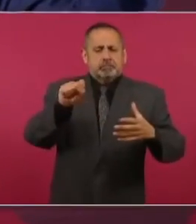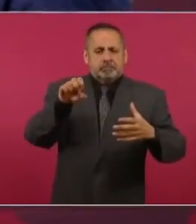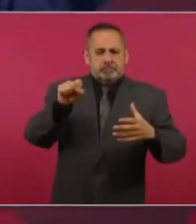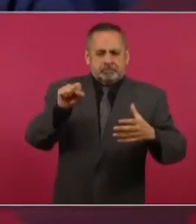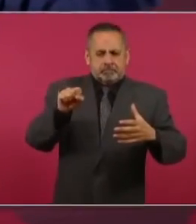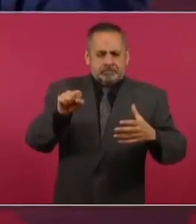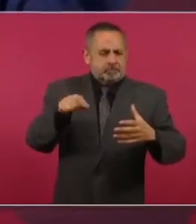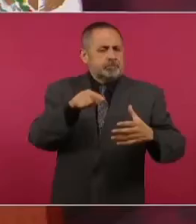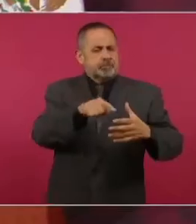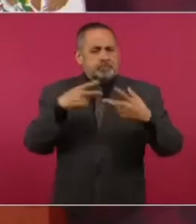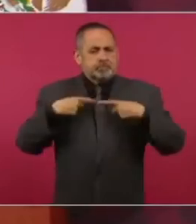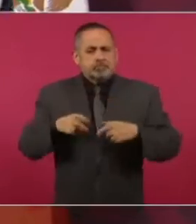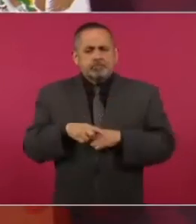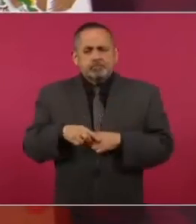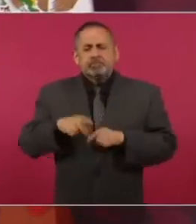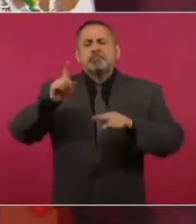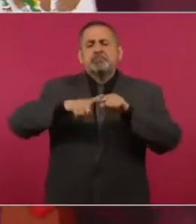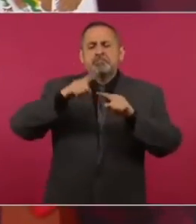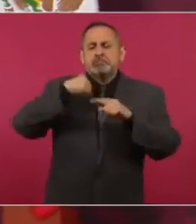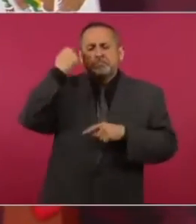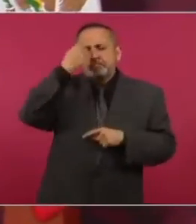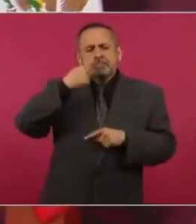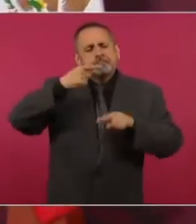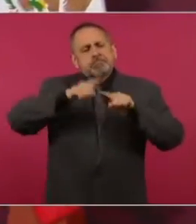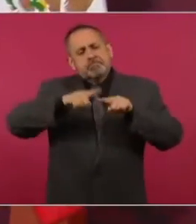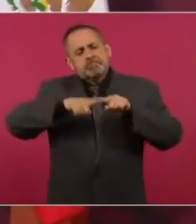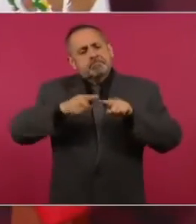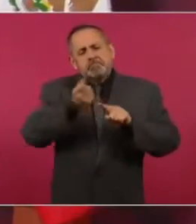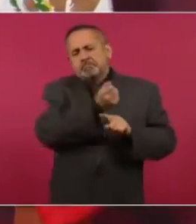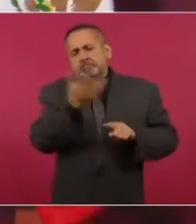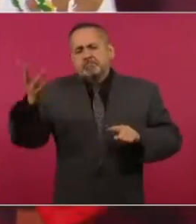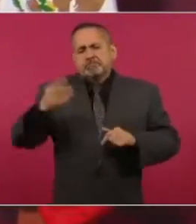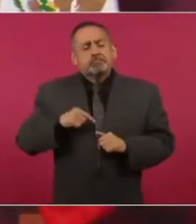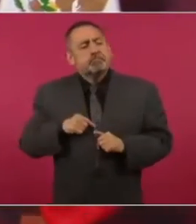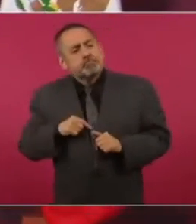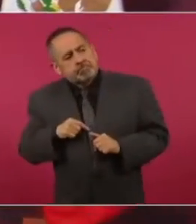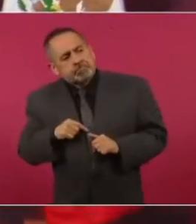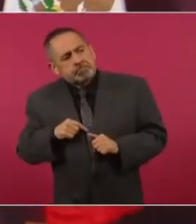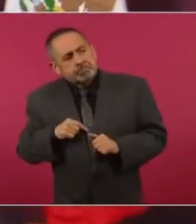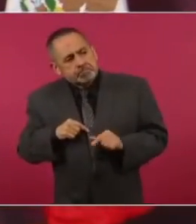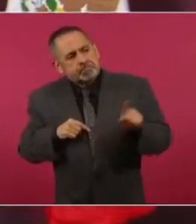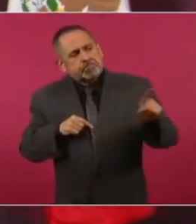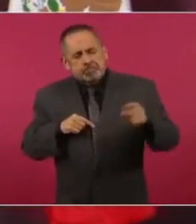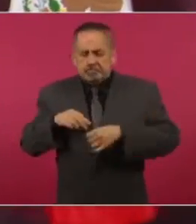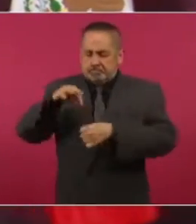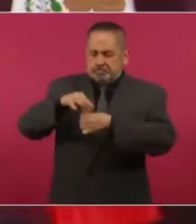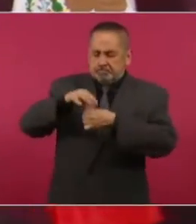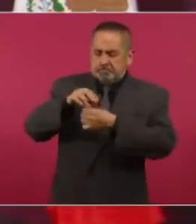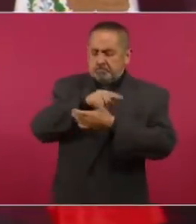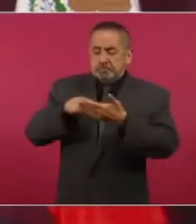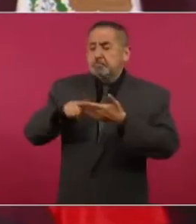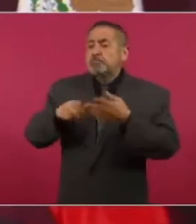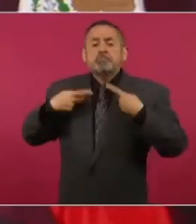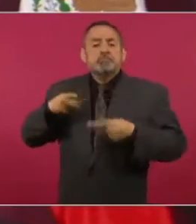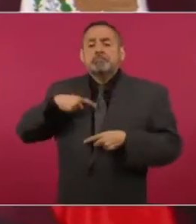se dan a conocer quiénes son y se eligen, los elige el pueblo,